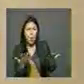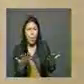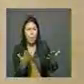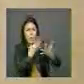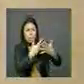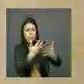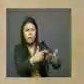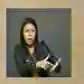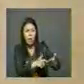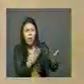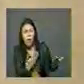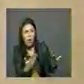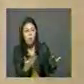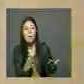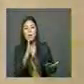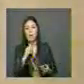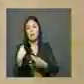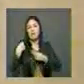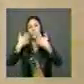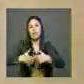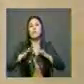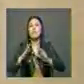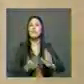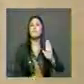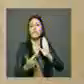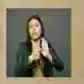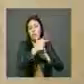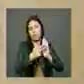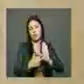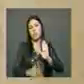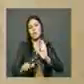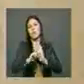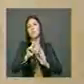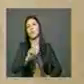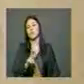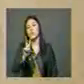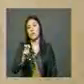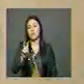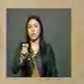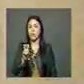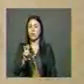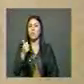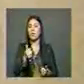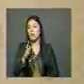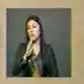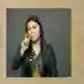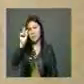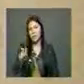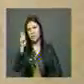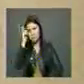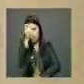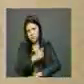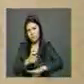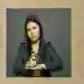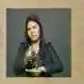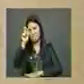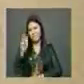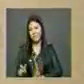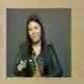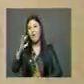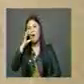funciones reconocidas por la Constitución en el artículo 277 al Procurador General de la Nación,